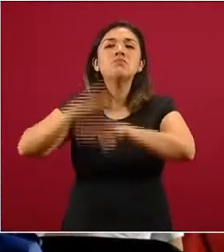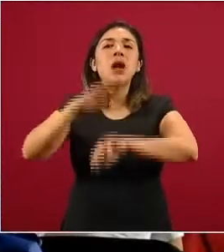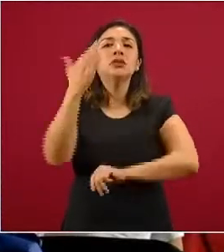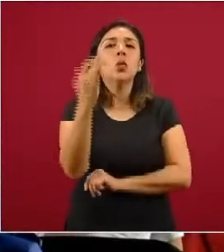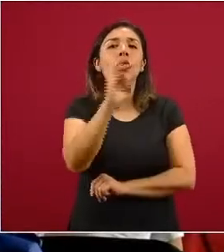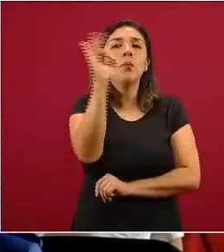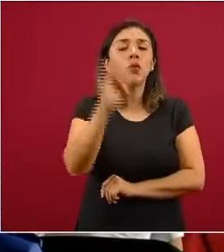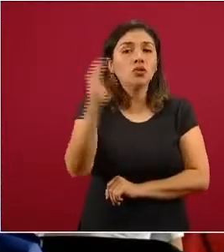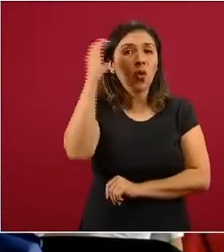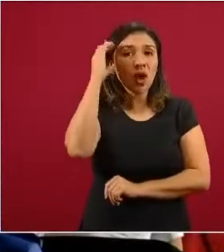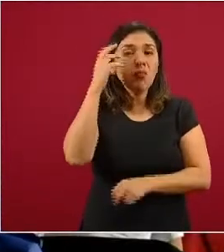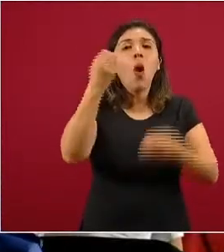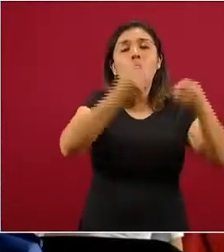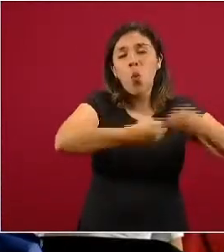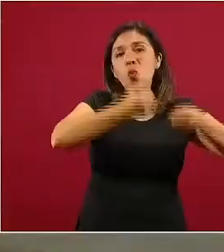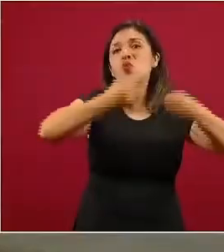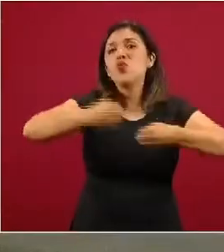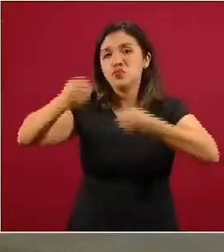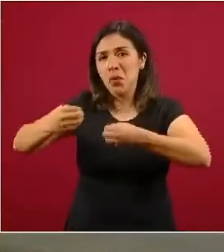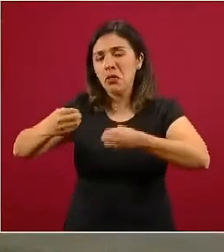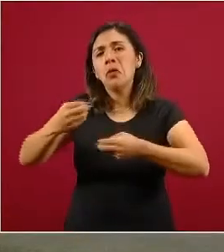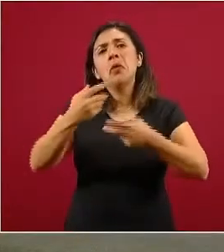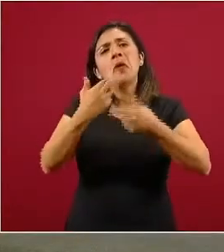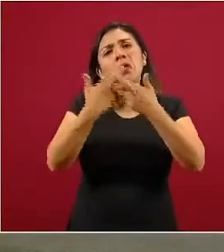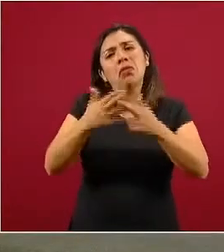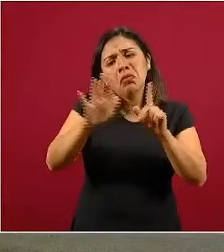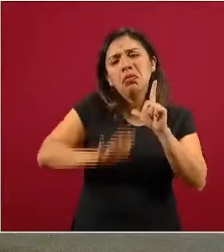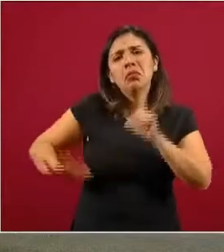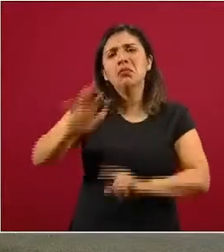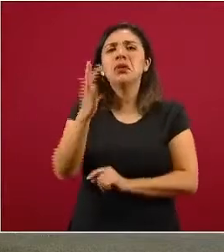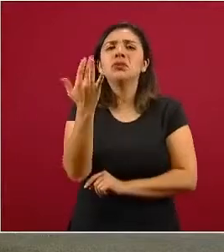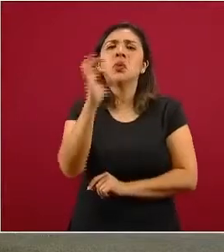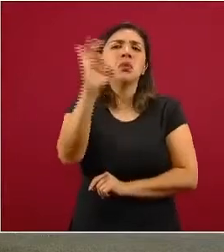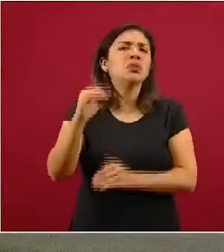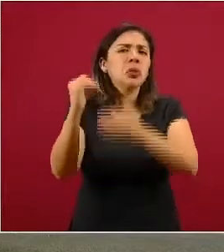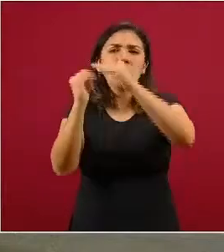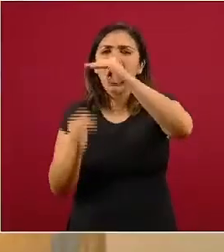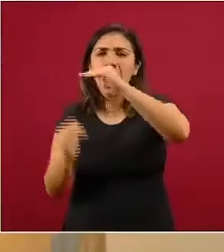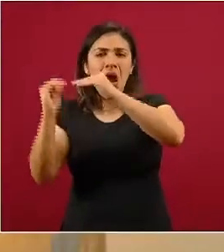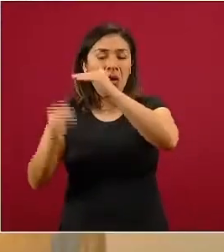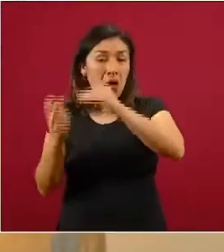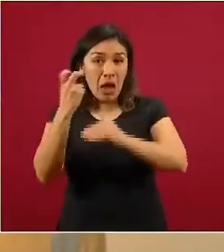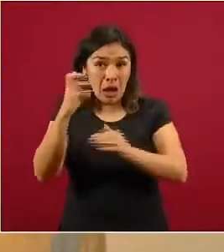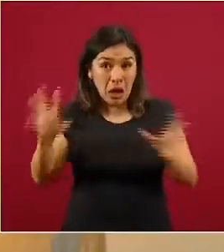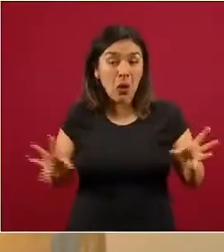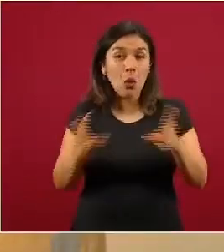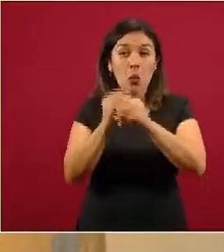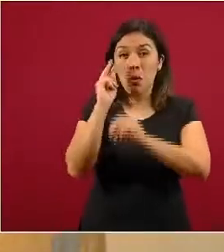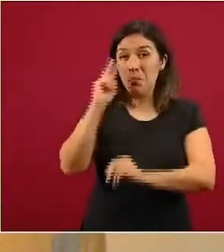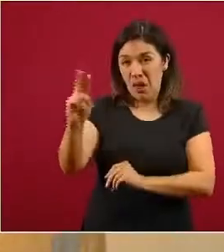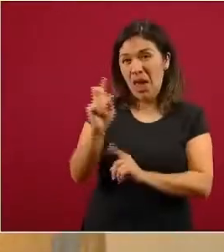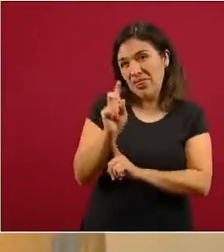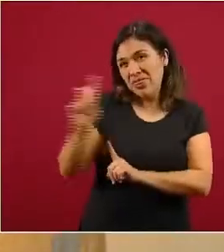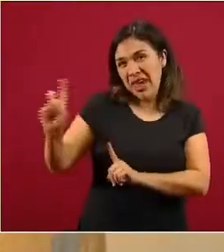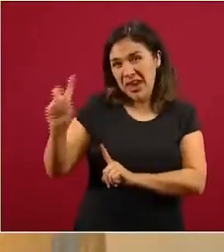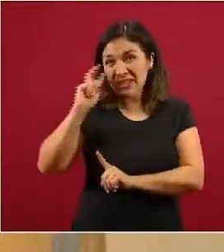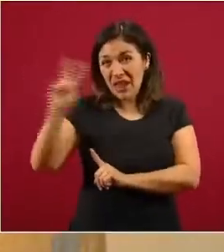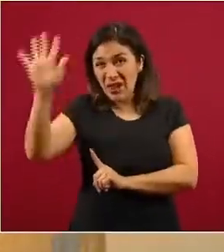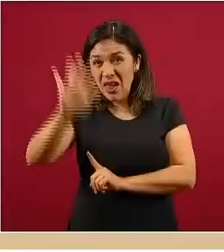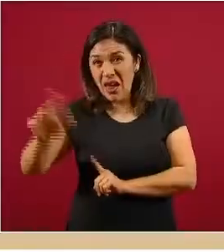La ocupación hospitalaria, uno de los indicadores que hemos visto que se han mantenido ya a la baja. Tenemos un total